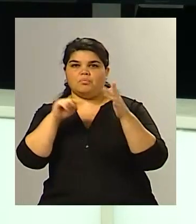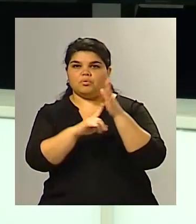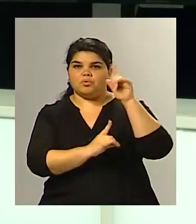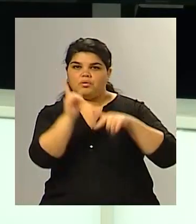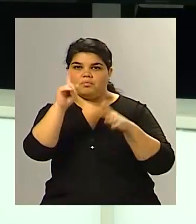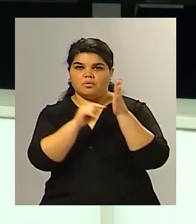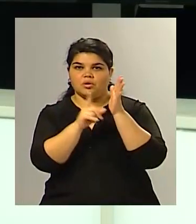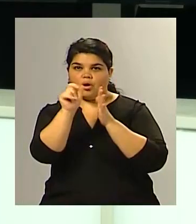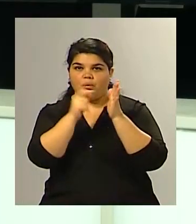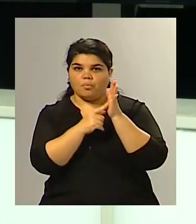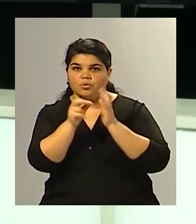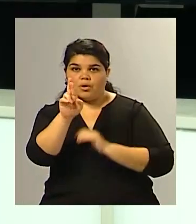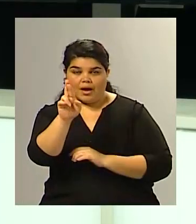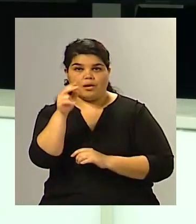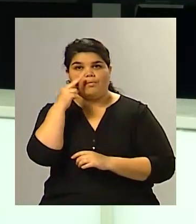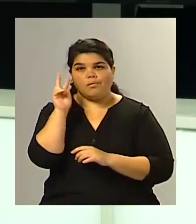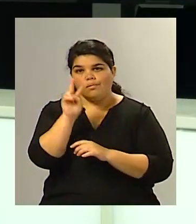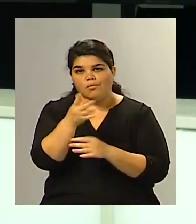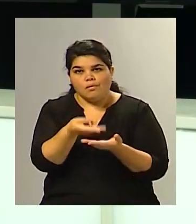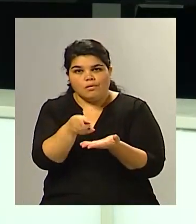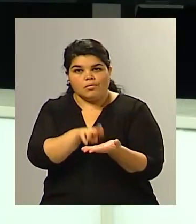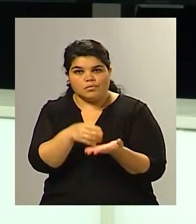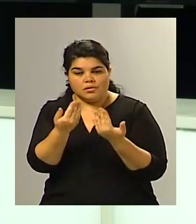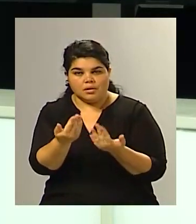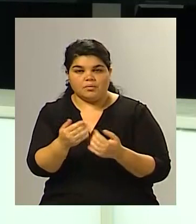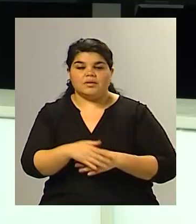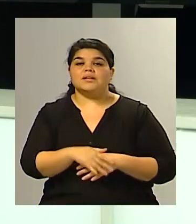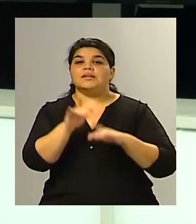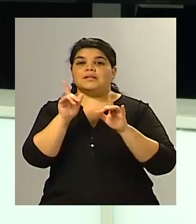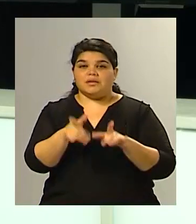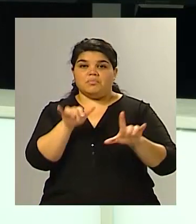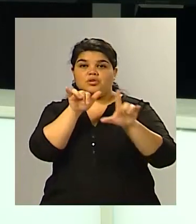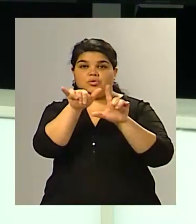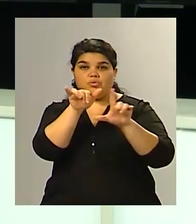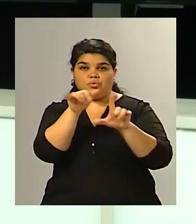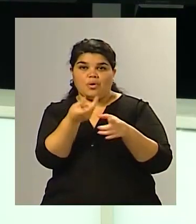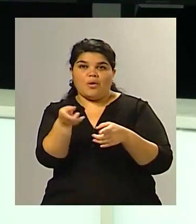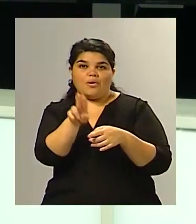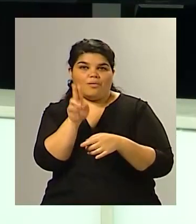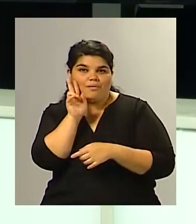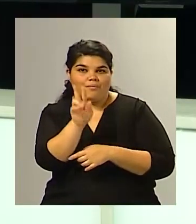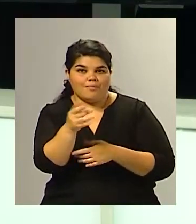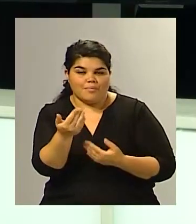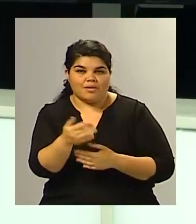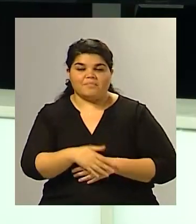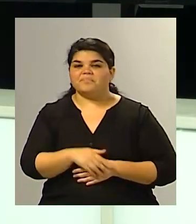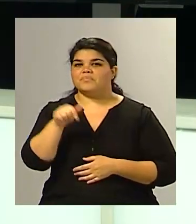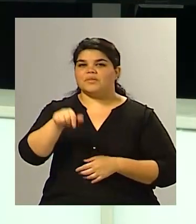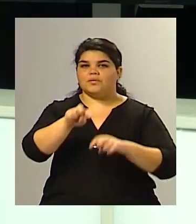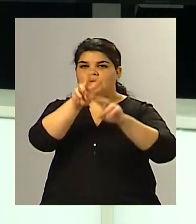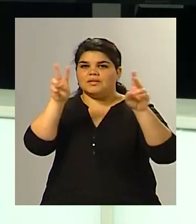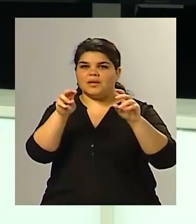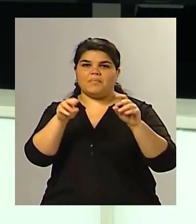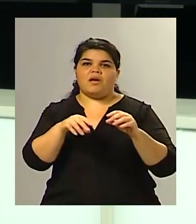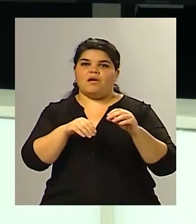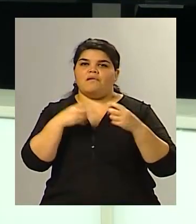www.unidiversidad.com.ar y pueden volver a ver este programa en nuestro canal de YouTube. Estamos hablando de viajes de egresados en esta edición de Chat